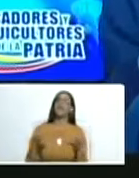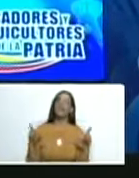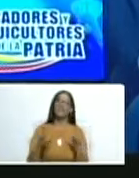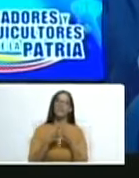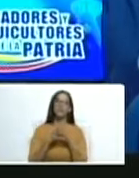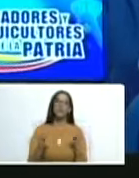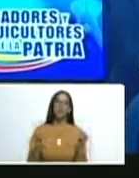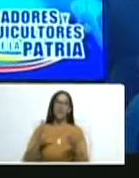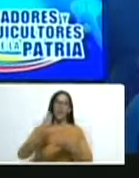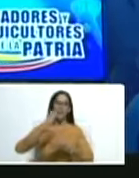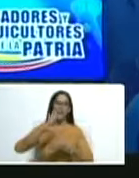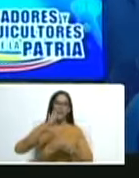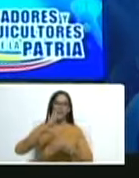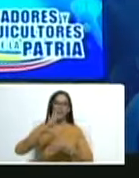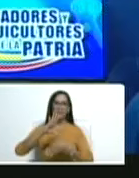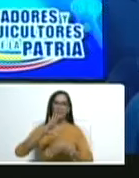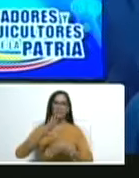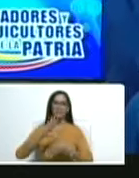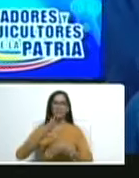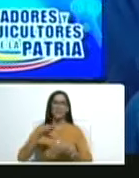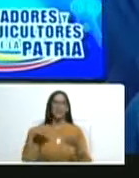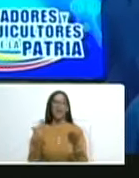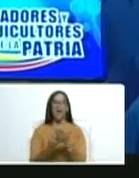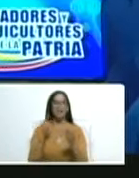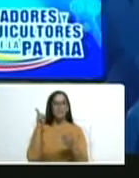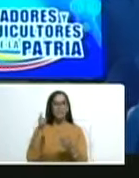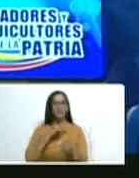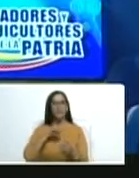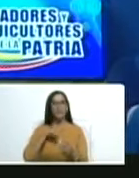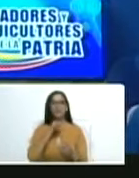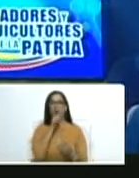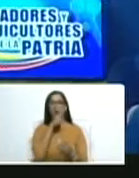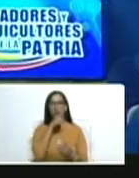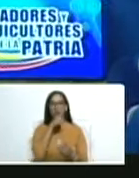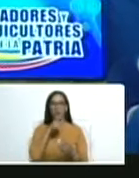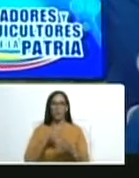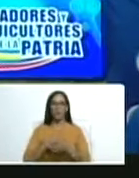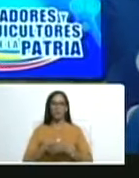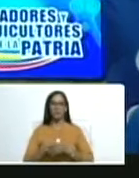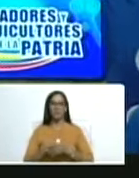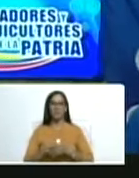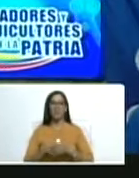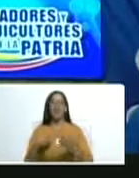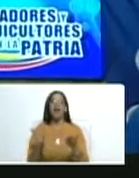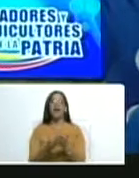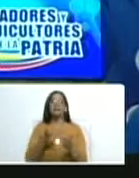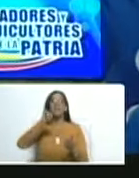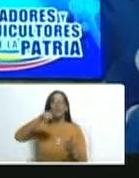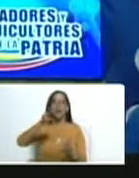América. Hasta allá fueron nuestros abuelos, hasta Junín,